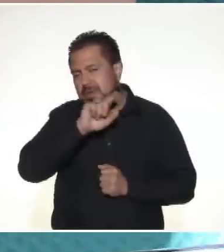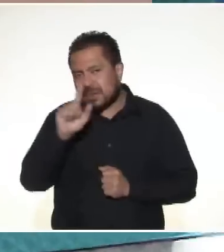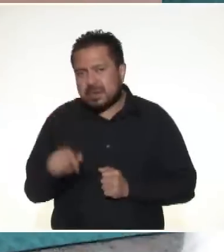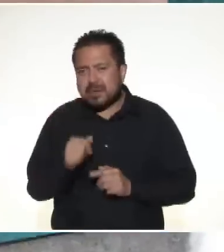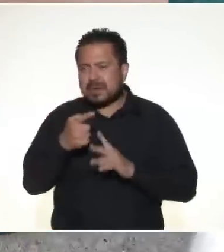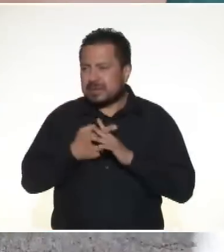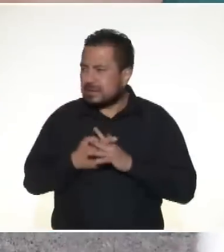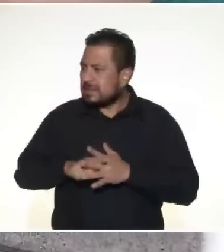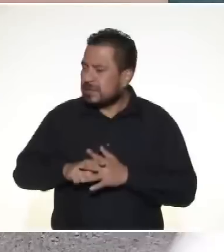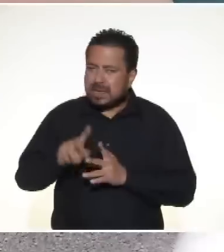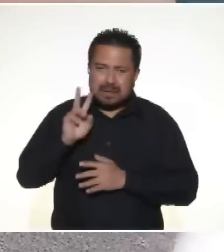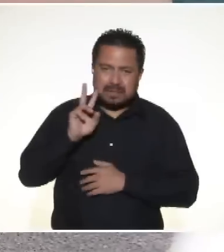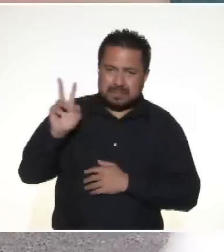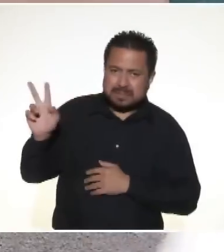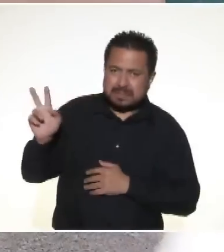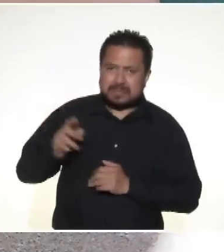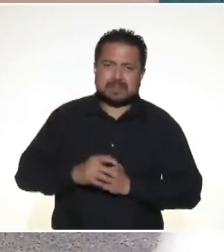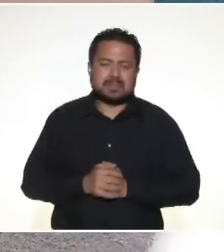empezar a comprimir de esta manera.